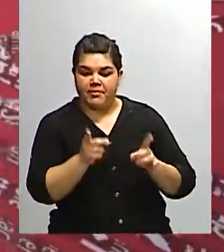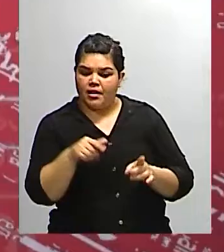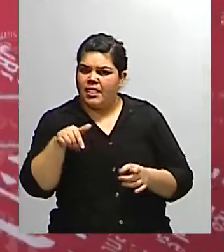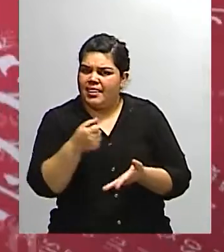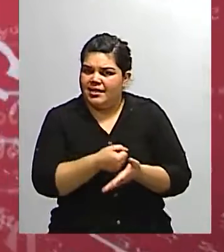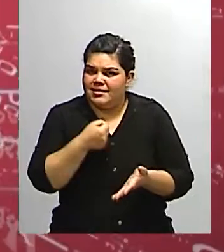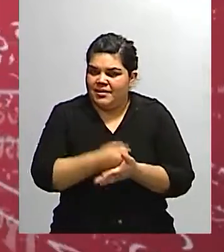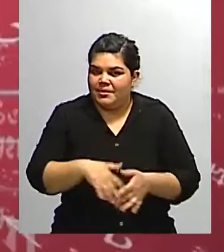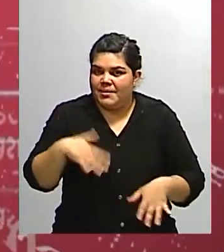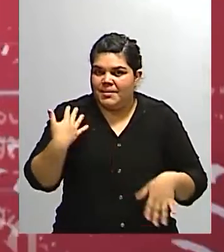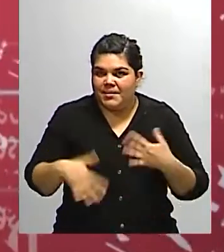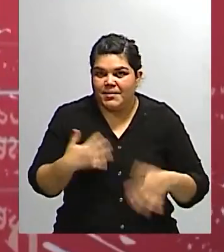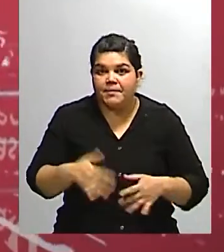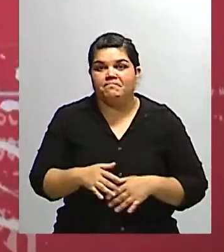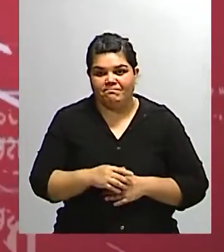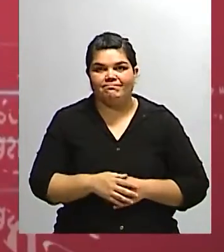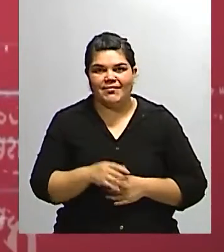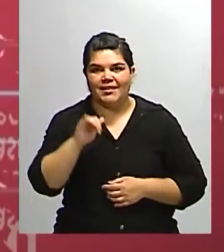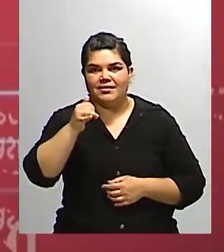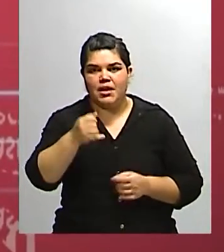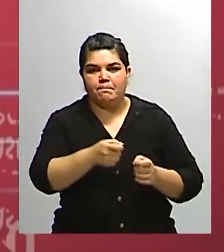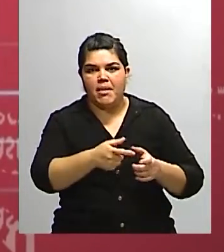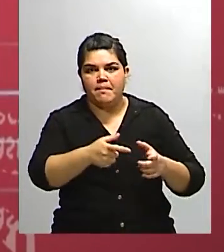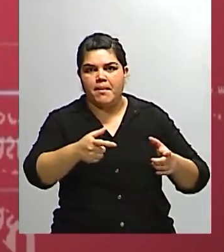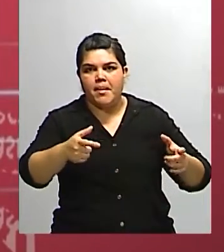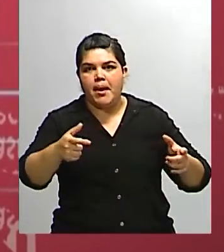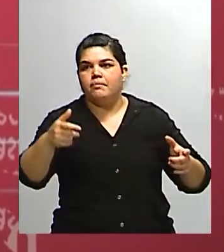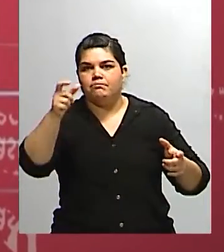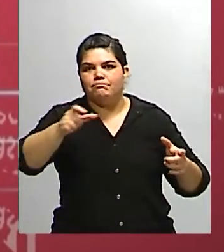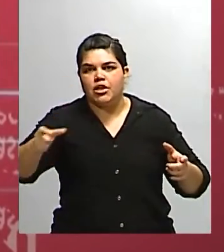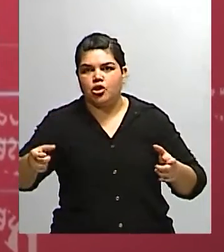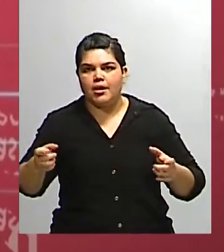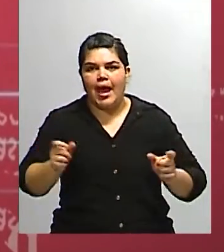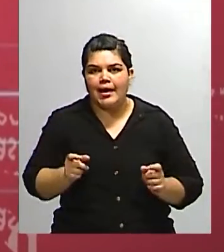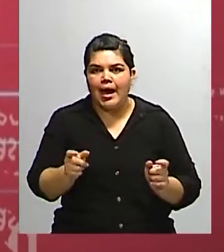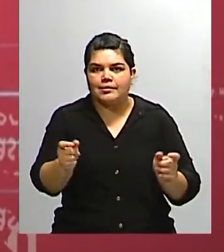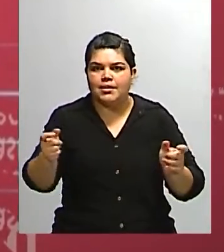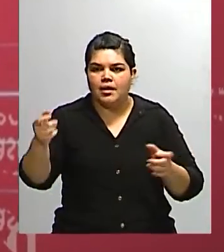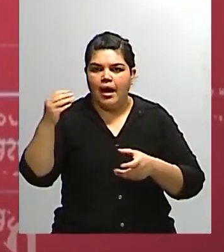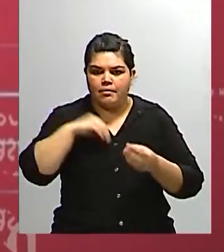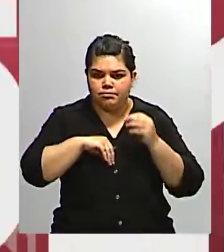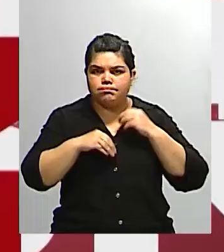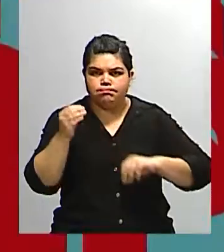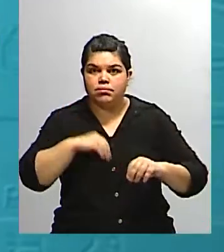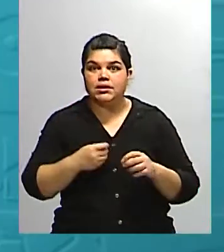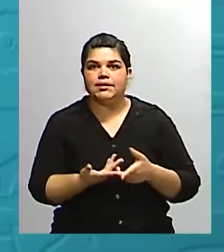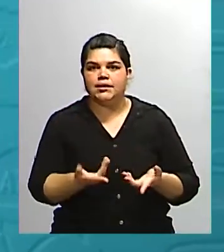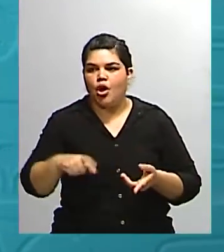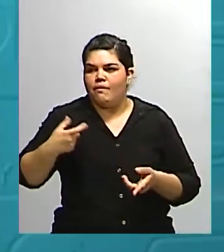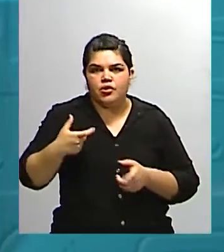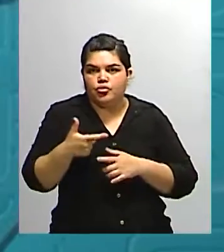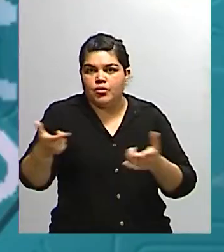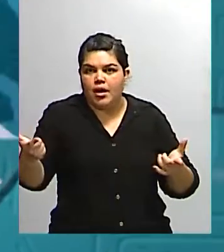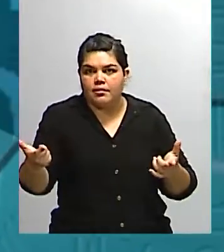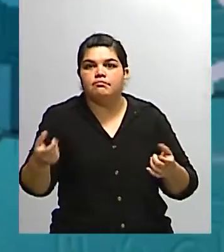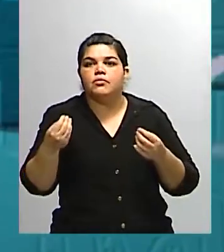porque fíjate, va aumentando la cantidad de casos y aumentando la cantidad a veces de gente que no tiene obra social. Entonces,